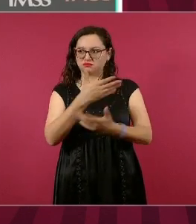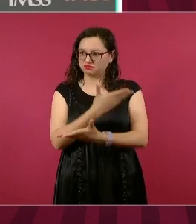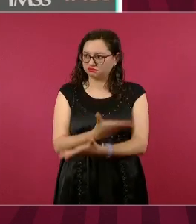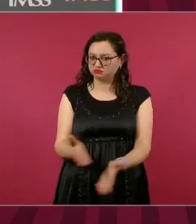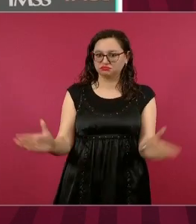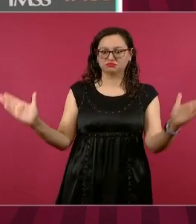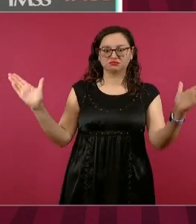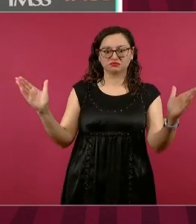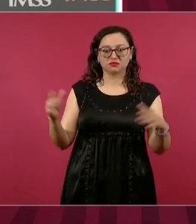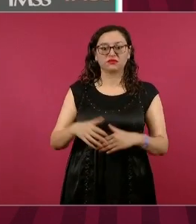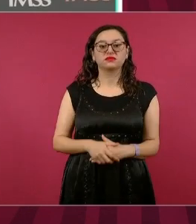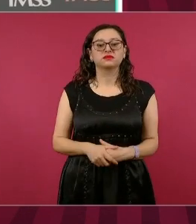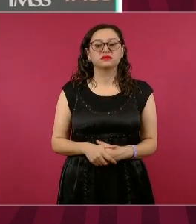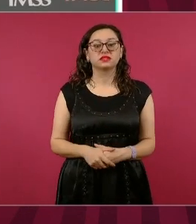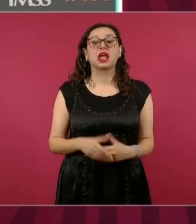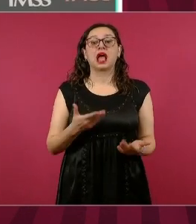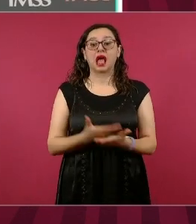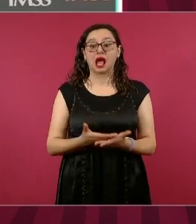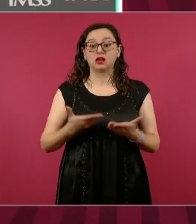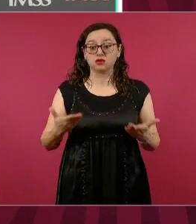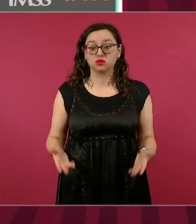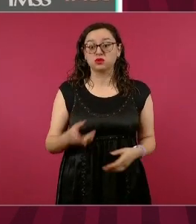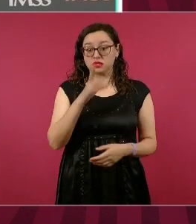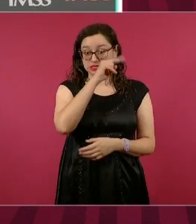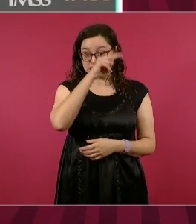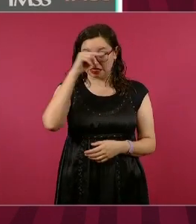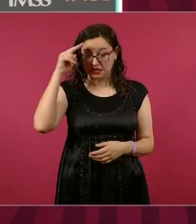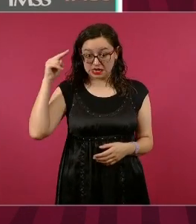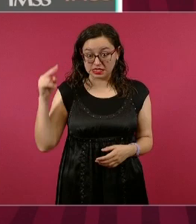proceso de terminar la construcción de un hospital de